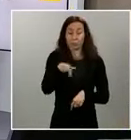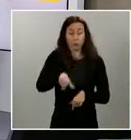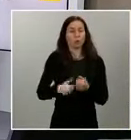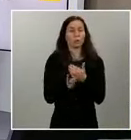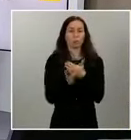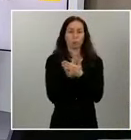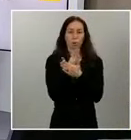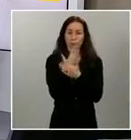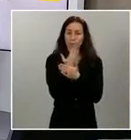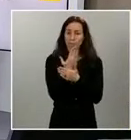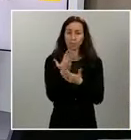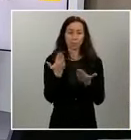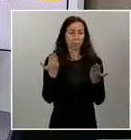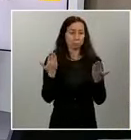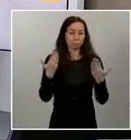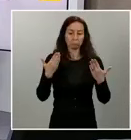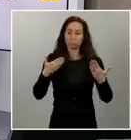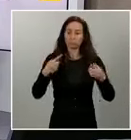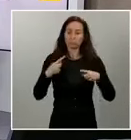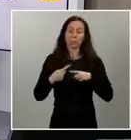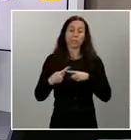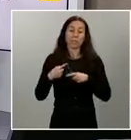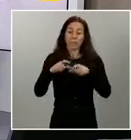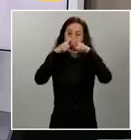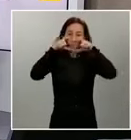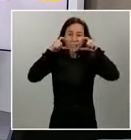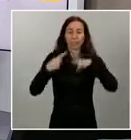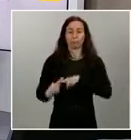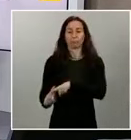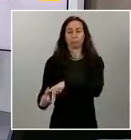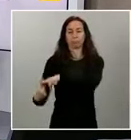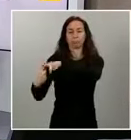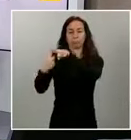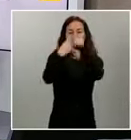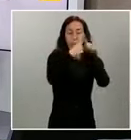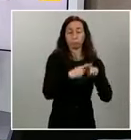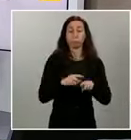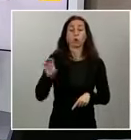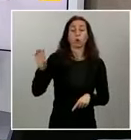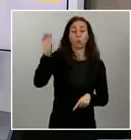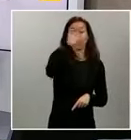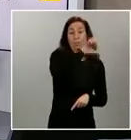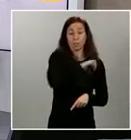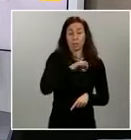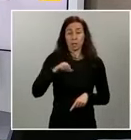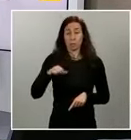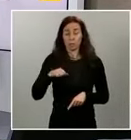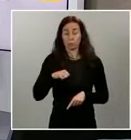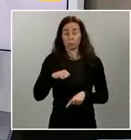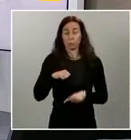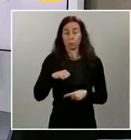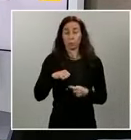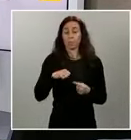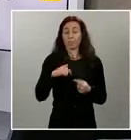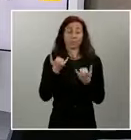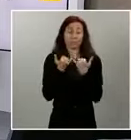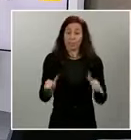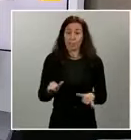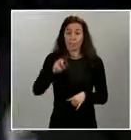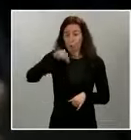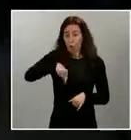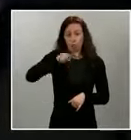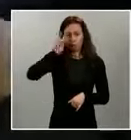incidencias el reparto de mascarillas en aquellas comunidades autónomas en las que no es día festivo.